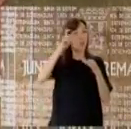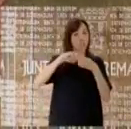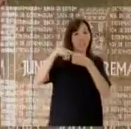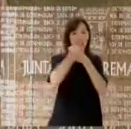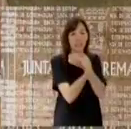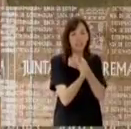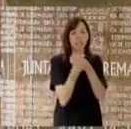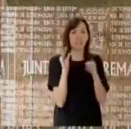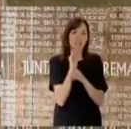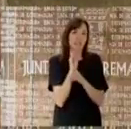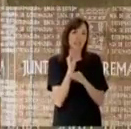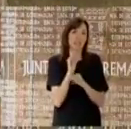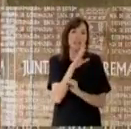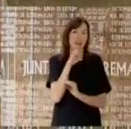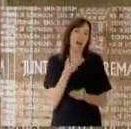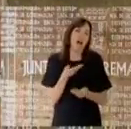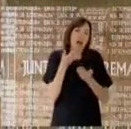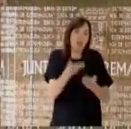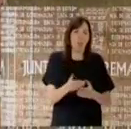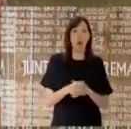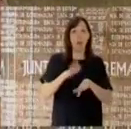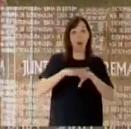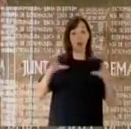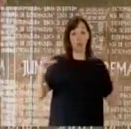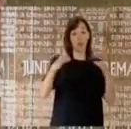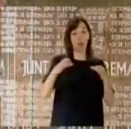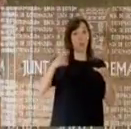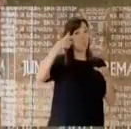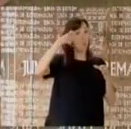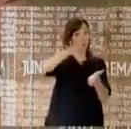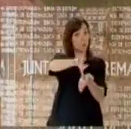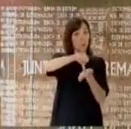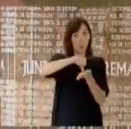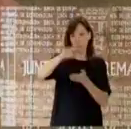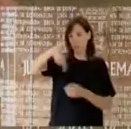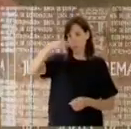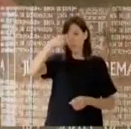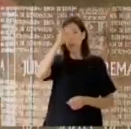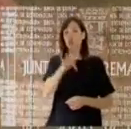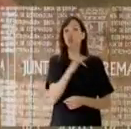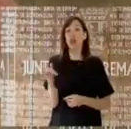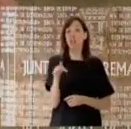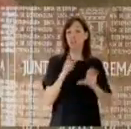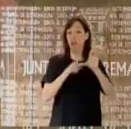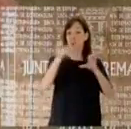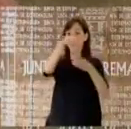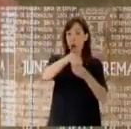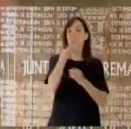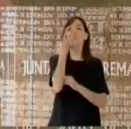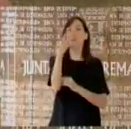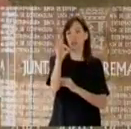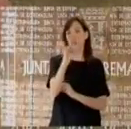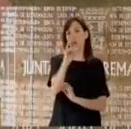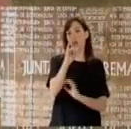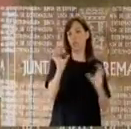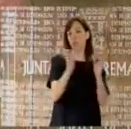precisamente el sostén de que sean las mancomunidades integrales de municipios, que como saben hay 30 en nuestra comunidad autónoma, sean capaces